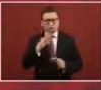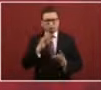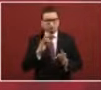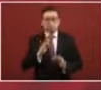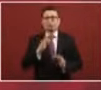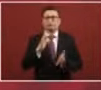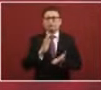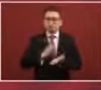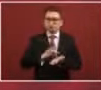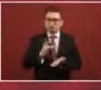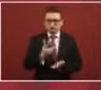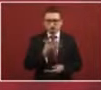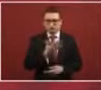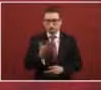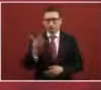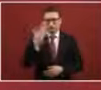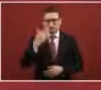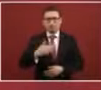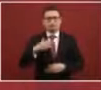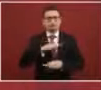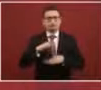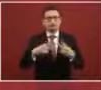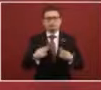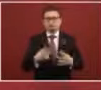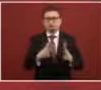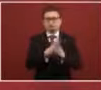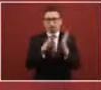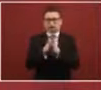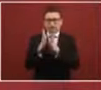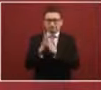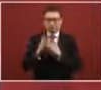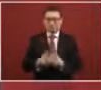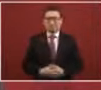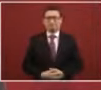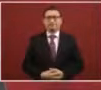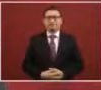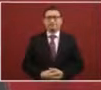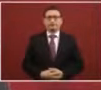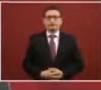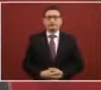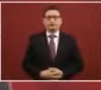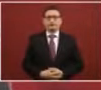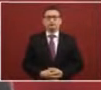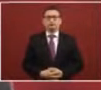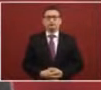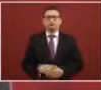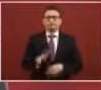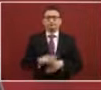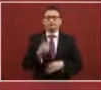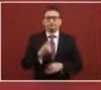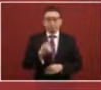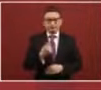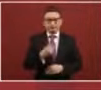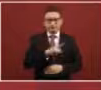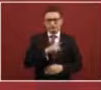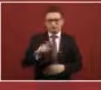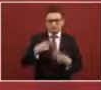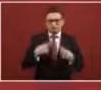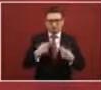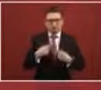agradecer mucho a los participantes, porque no solo van a